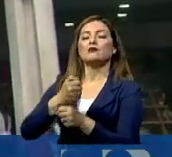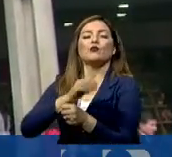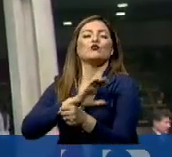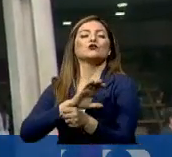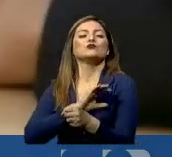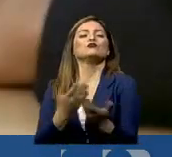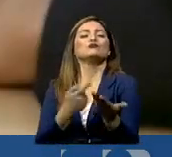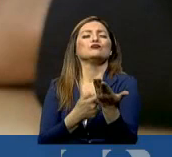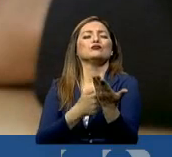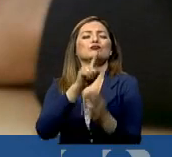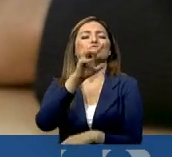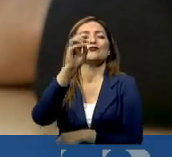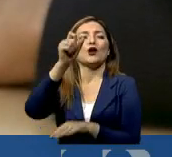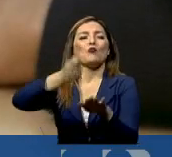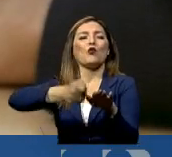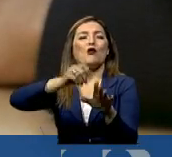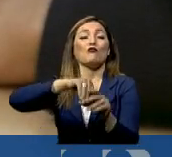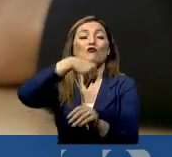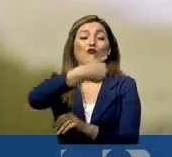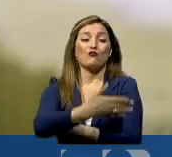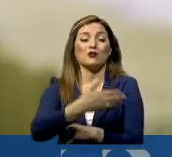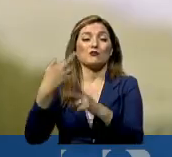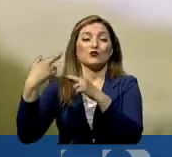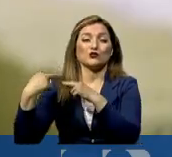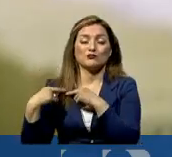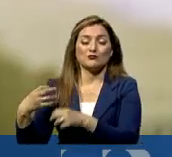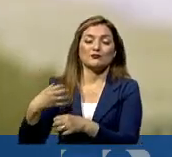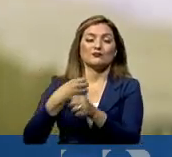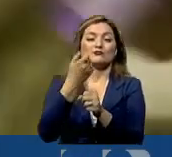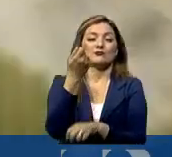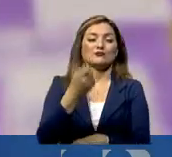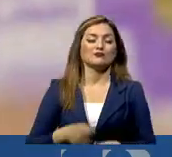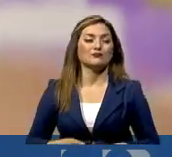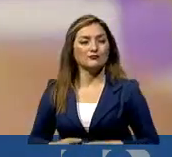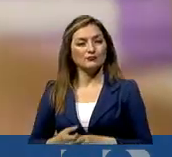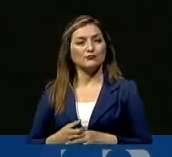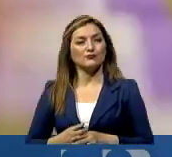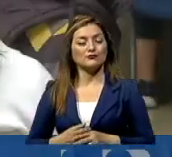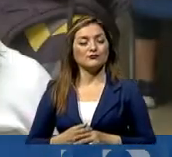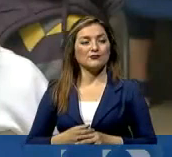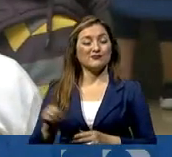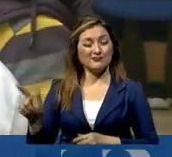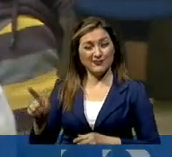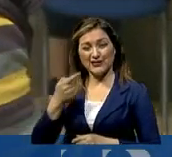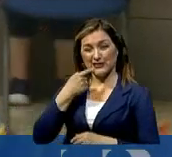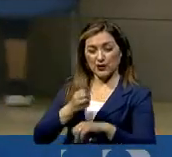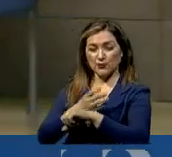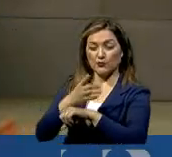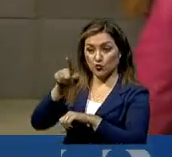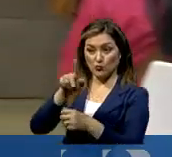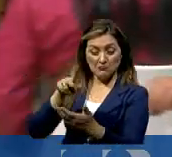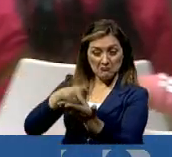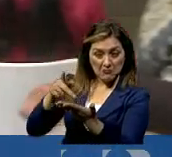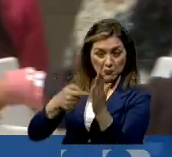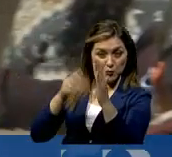con alrededor de 100 abogados externos para que se encarguen de recuperar esos montos su recomendación es que quienes todavía no hayan pagado